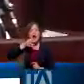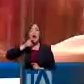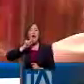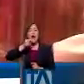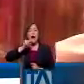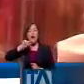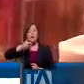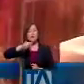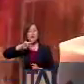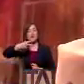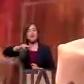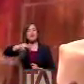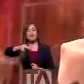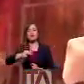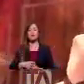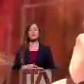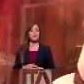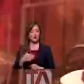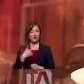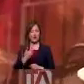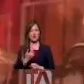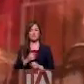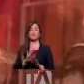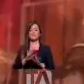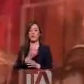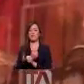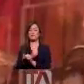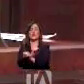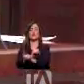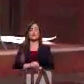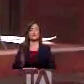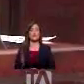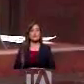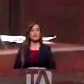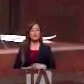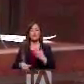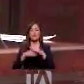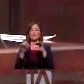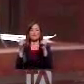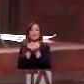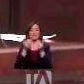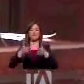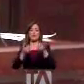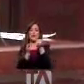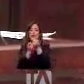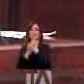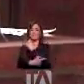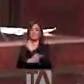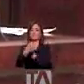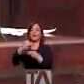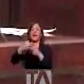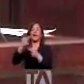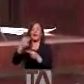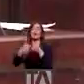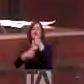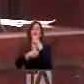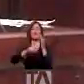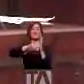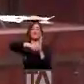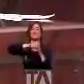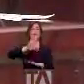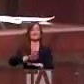impostura. Durante el debate, los legisladores reaccionaron y apoyaron la censura, asegurando que el ex subcontralor incurrió en las causales